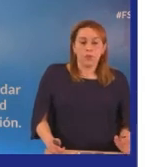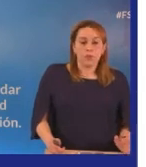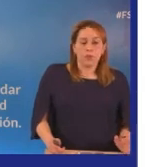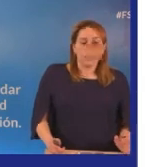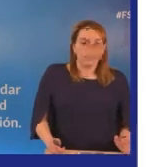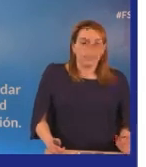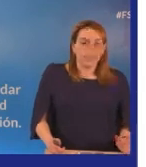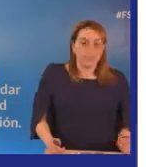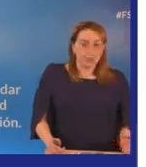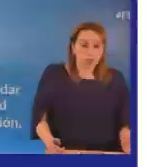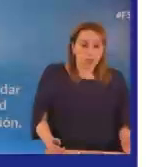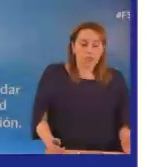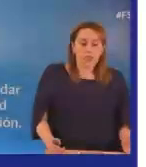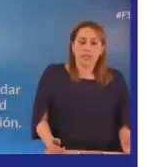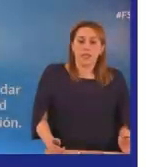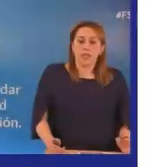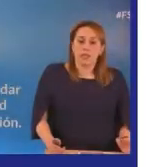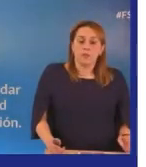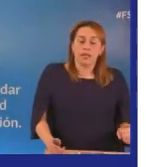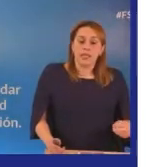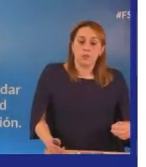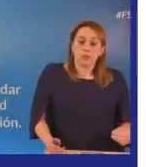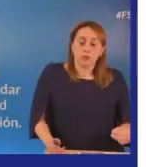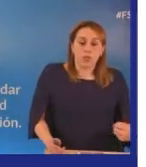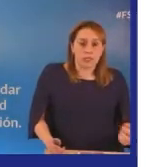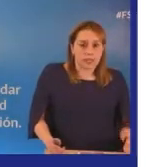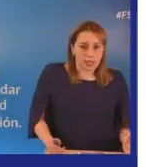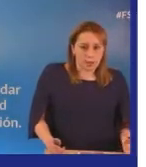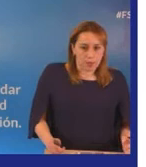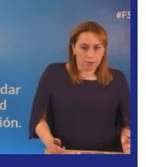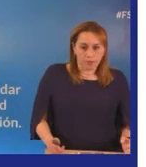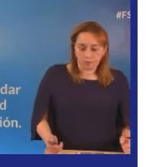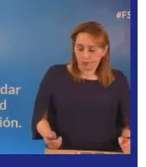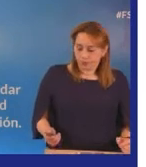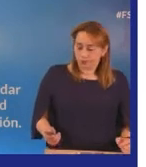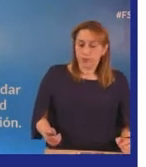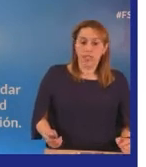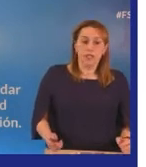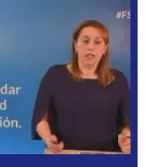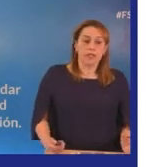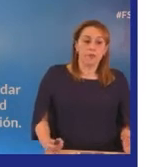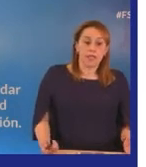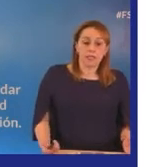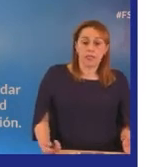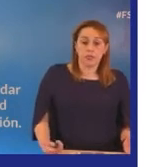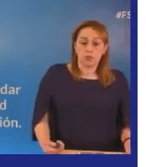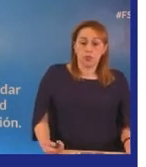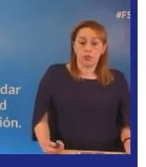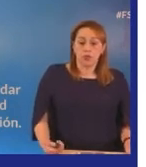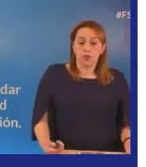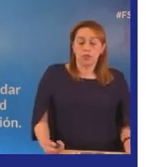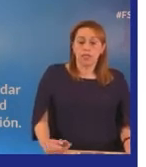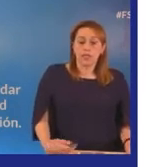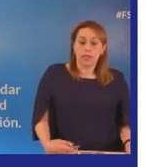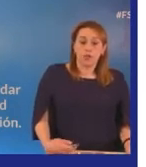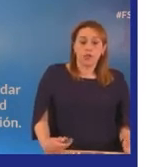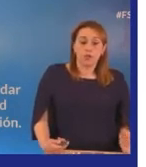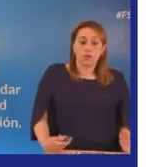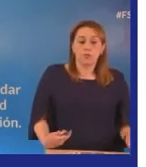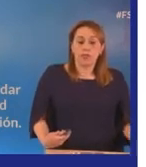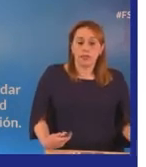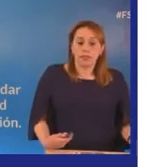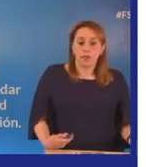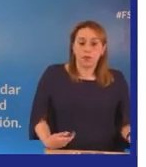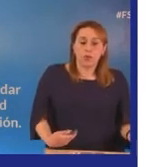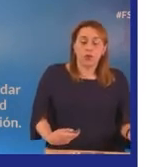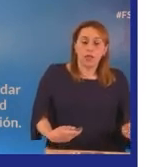mismo tiempo para evitar contracturas y malas posturas en cama. ¿Qué pasa si qué logro yo